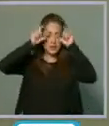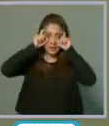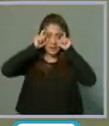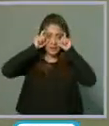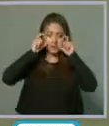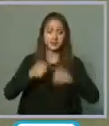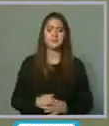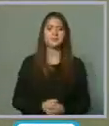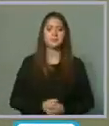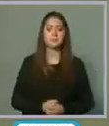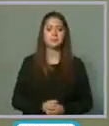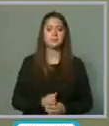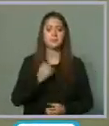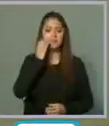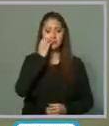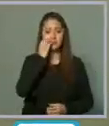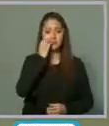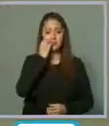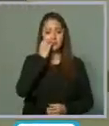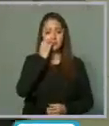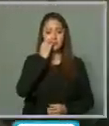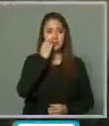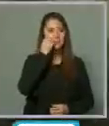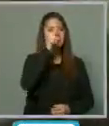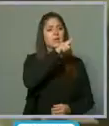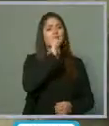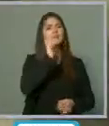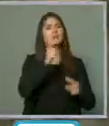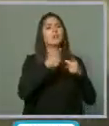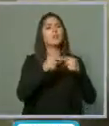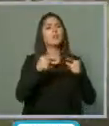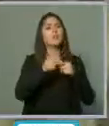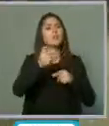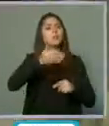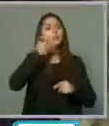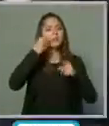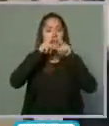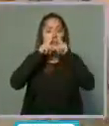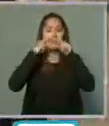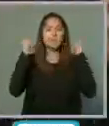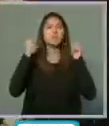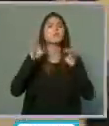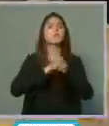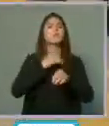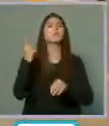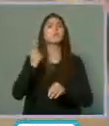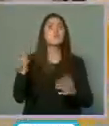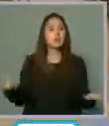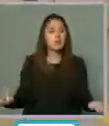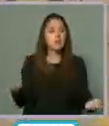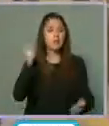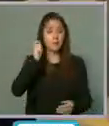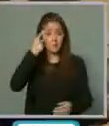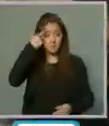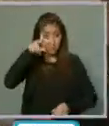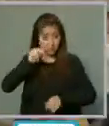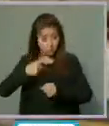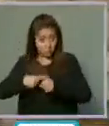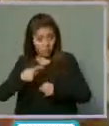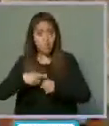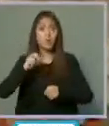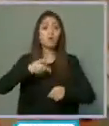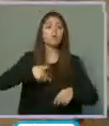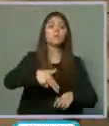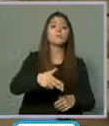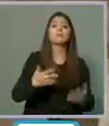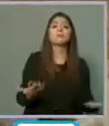el utilizarlo, ¿no? Igual ¿Pero para y- qué es el Pero- cubrebocas? ¿Para lo no que- enfermarse o para no contaminar? Sí, sí, porque, bueno, otra cosa que compartimos con la